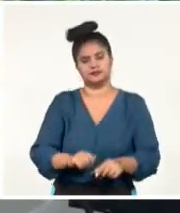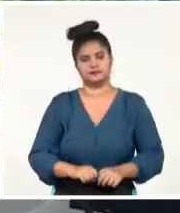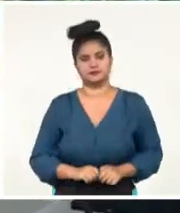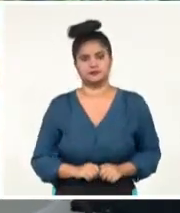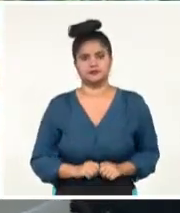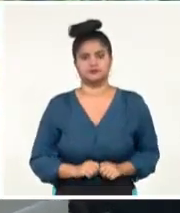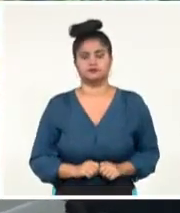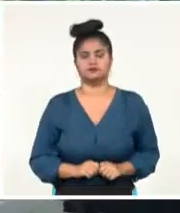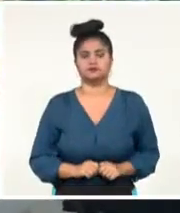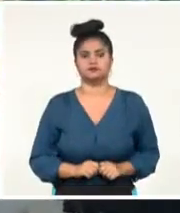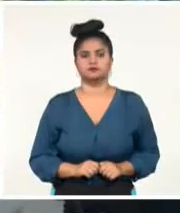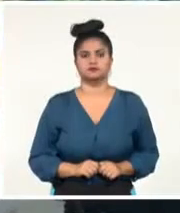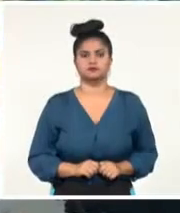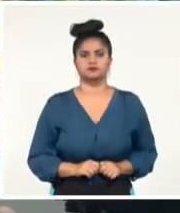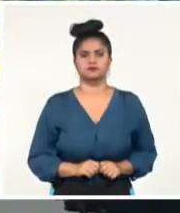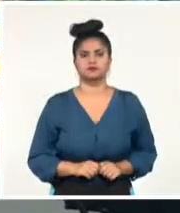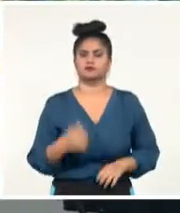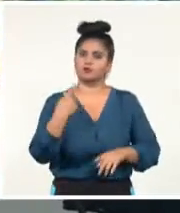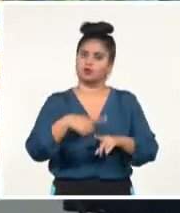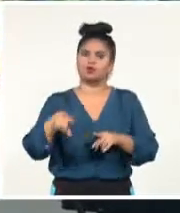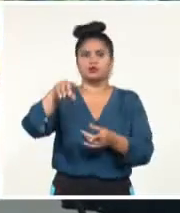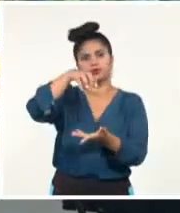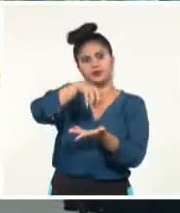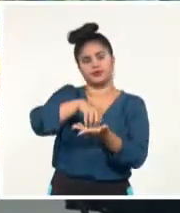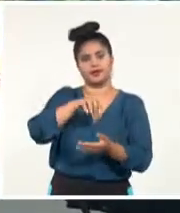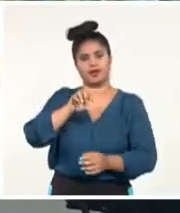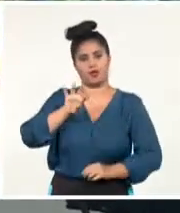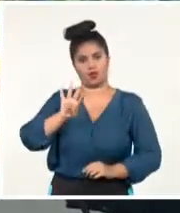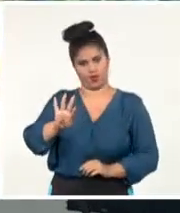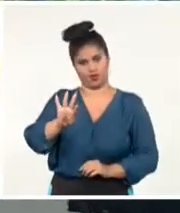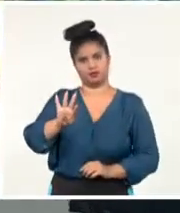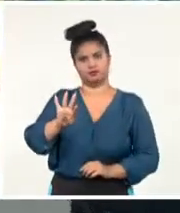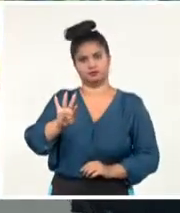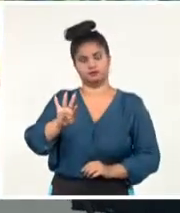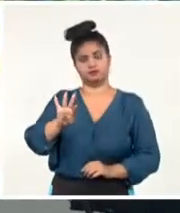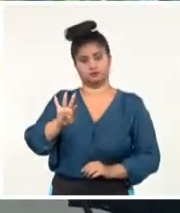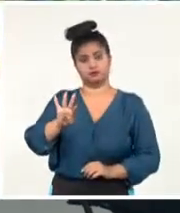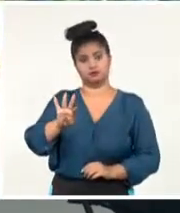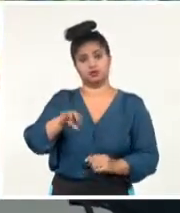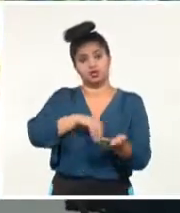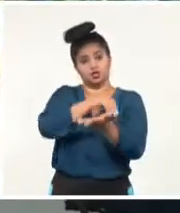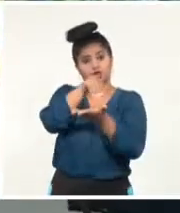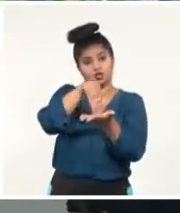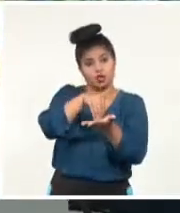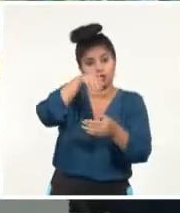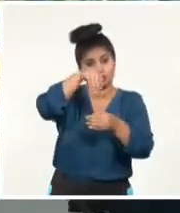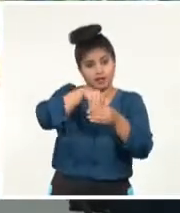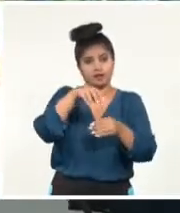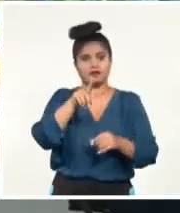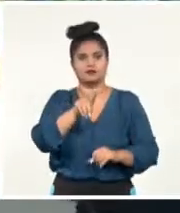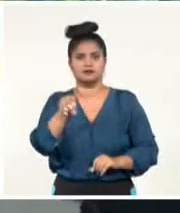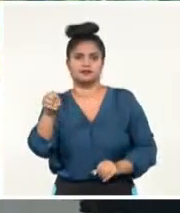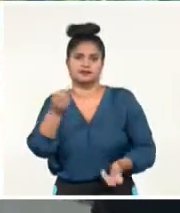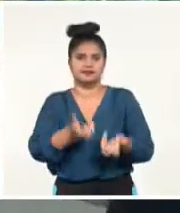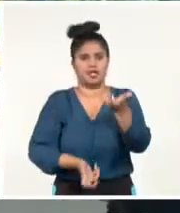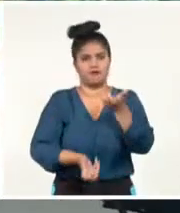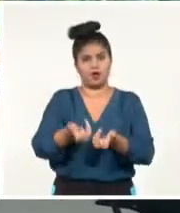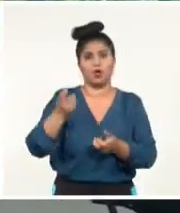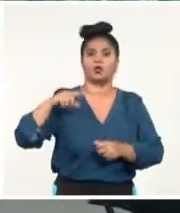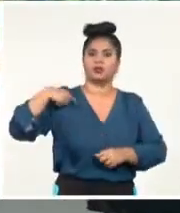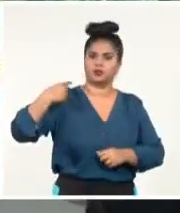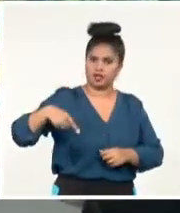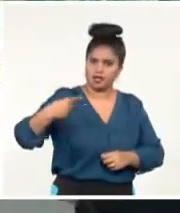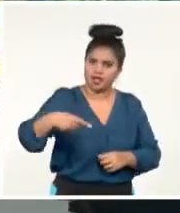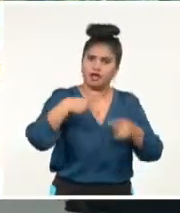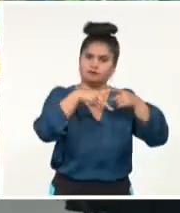nuevamente al sistema. Y la unidad 4 de la termoeléctrica Carlos Moreno y CFE de Cienfuegos, que viene de un mantenimiento, ya para